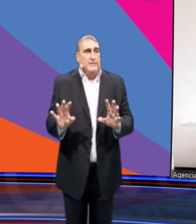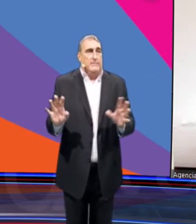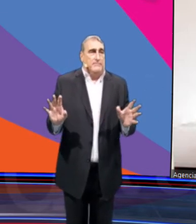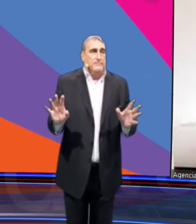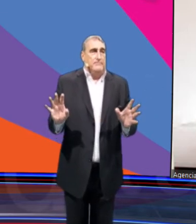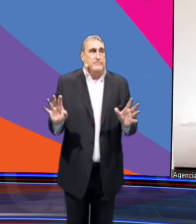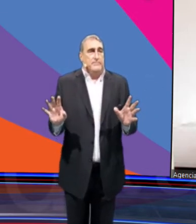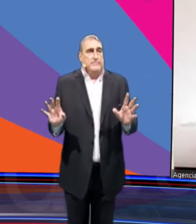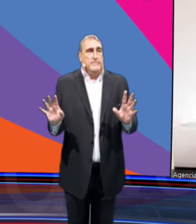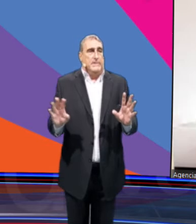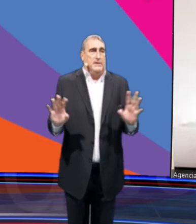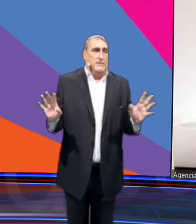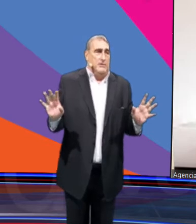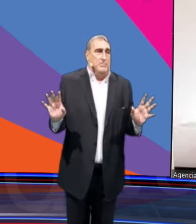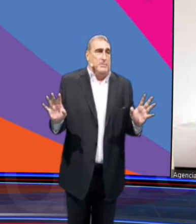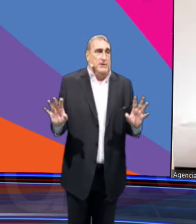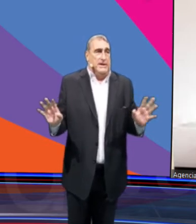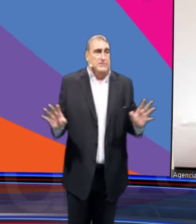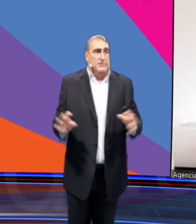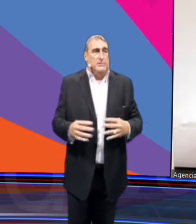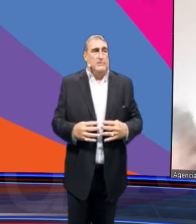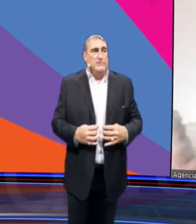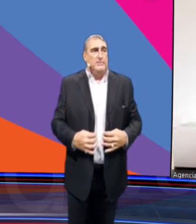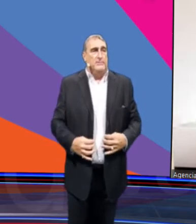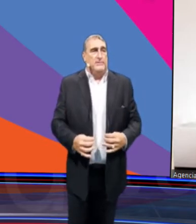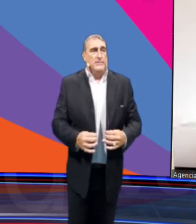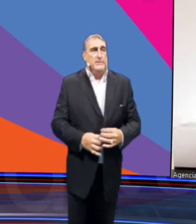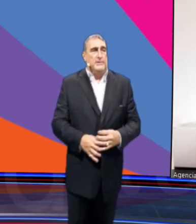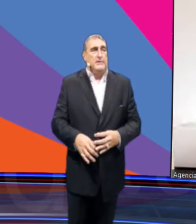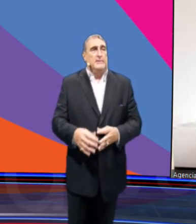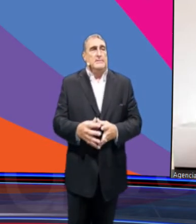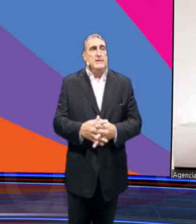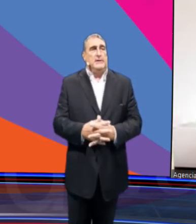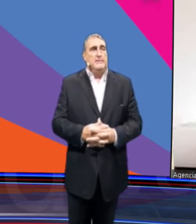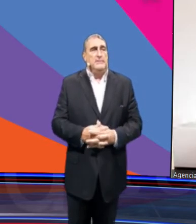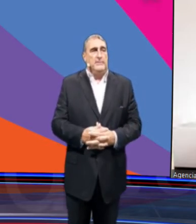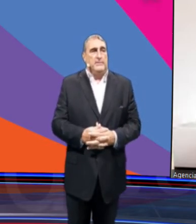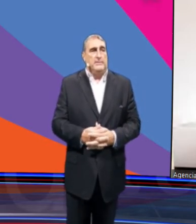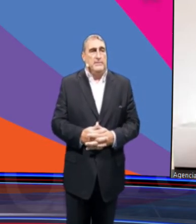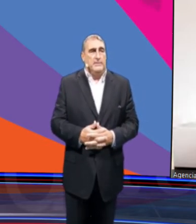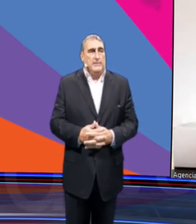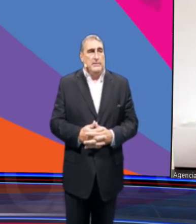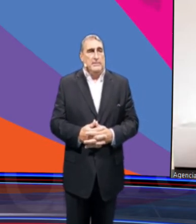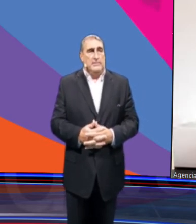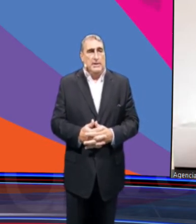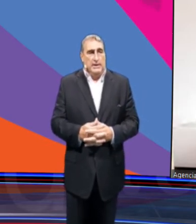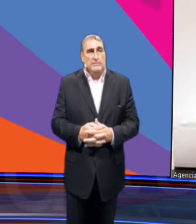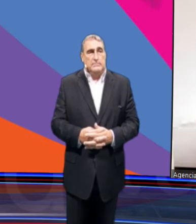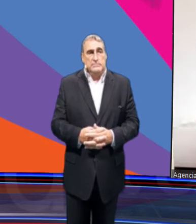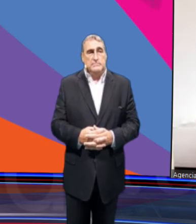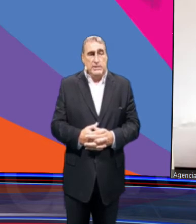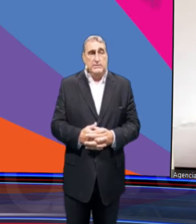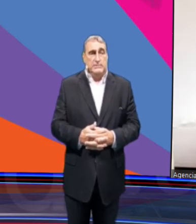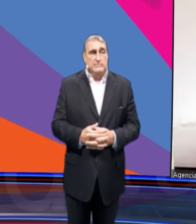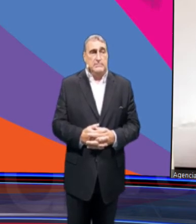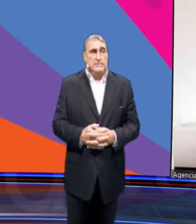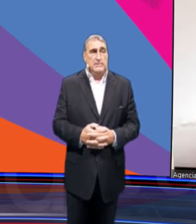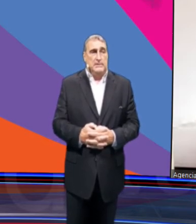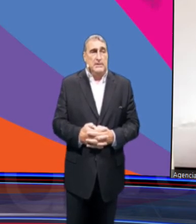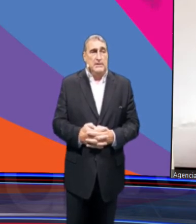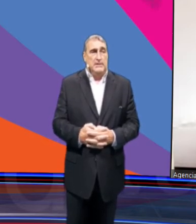uno, y Roy López Molina. Y Roy López Molina. Son los... Acompaña a Angelini. Tienen sí. Mucho peso en Rosario. Claro, por eso. Y usted